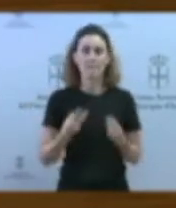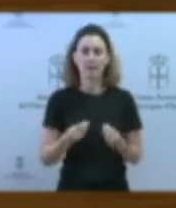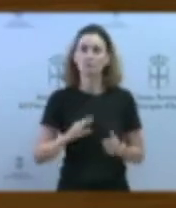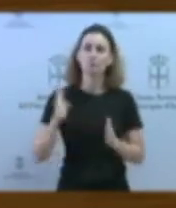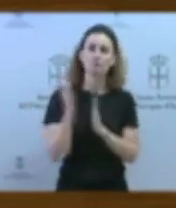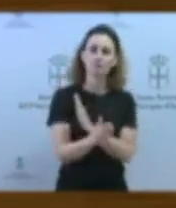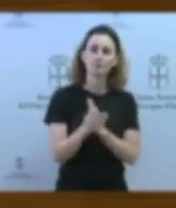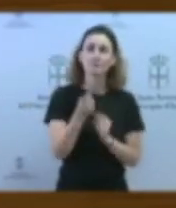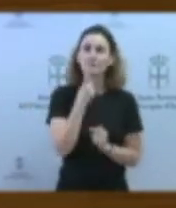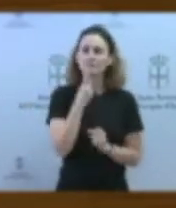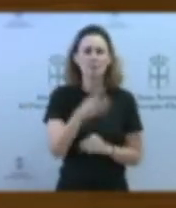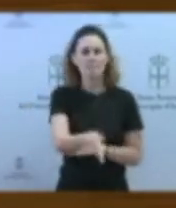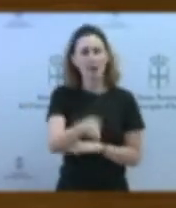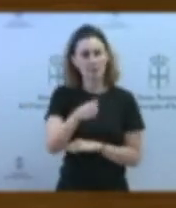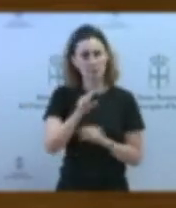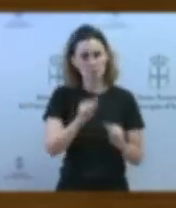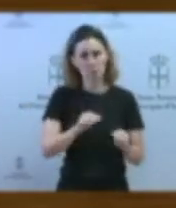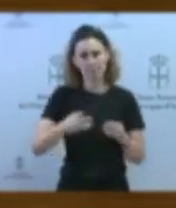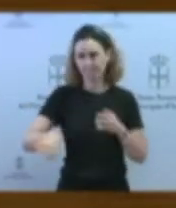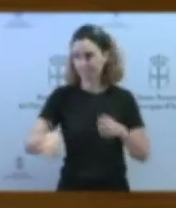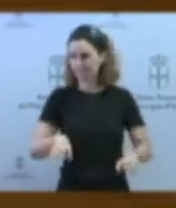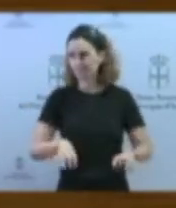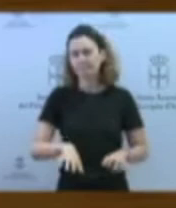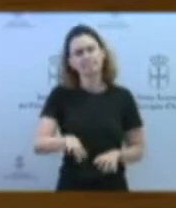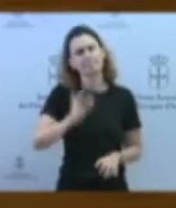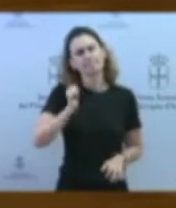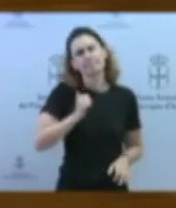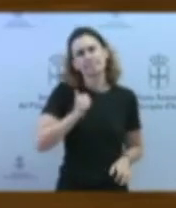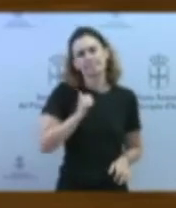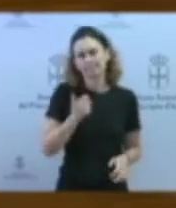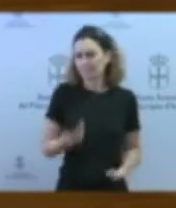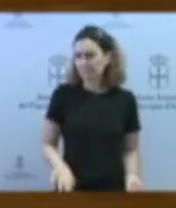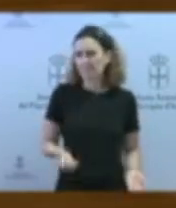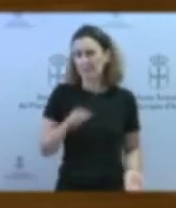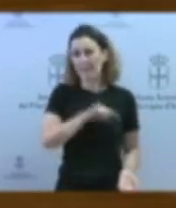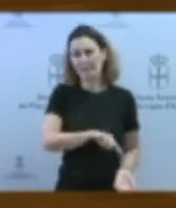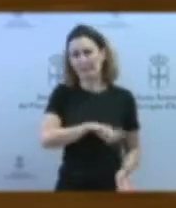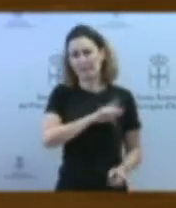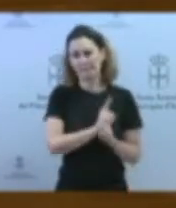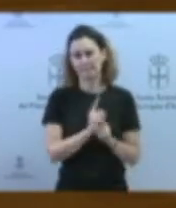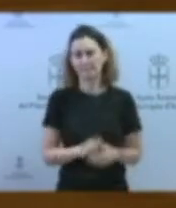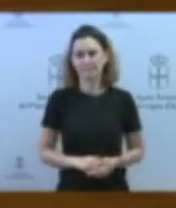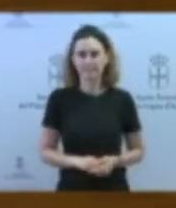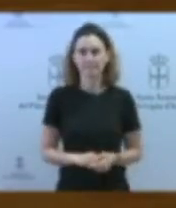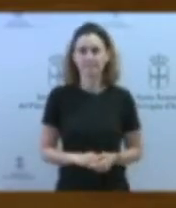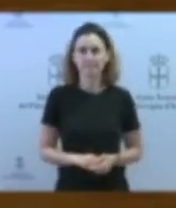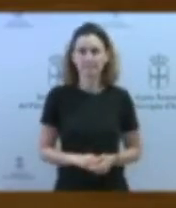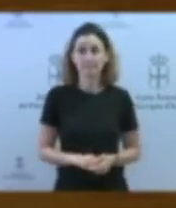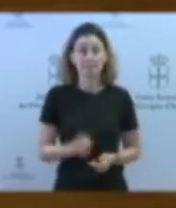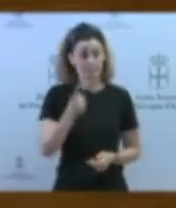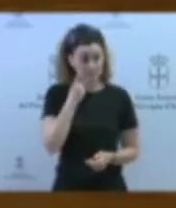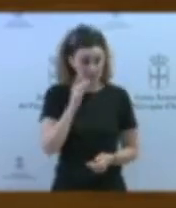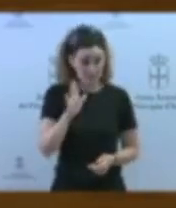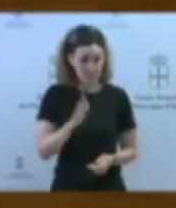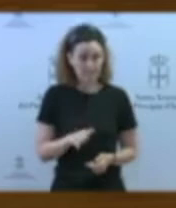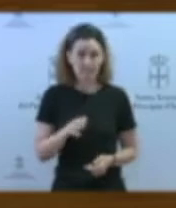con una decisión abusiva y éticamente inasumible. Miren, traición a España y traición a los españoles,